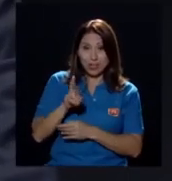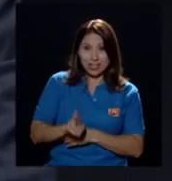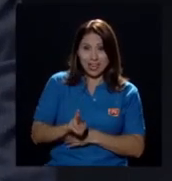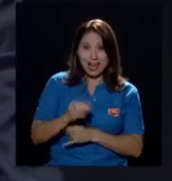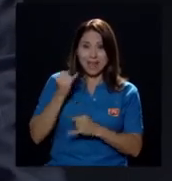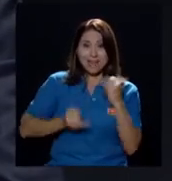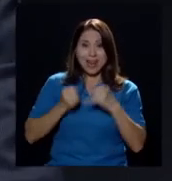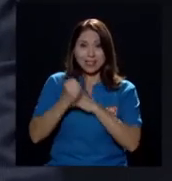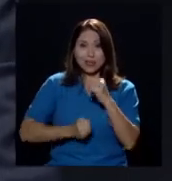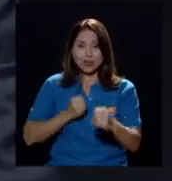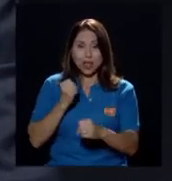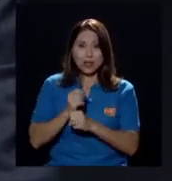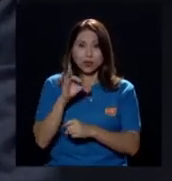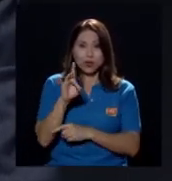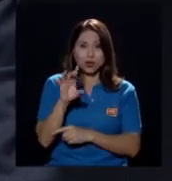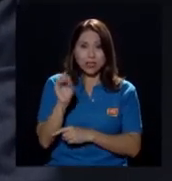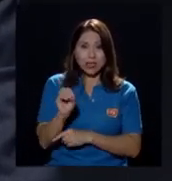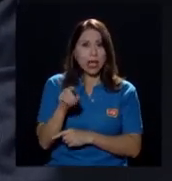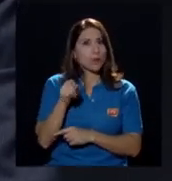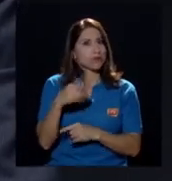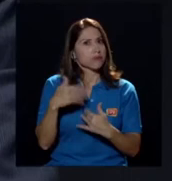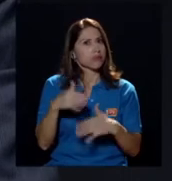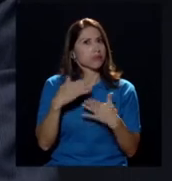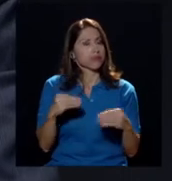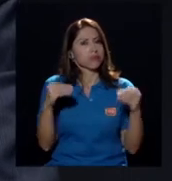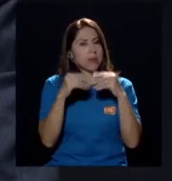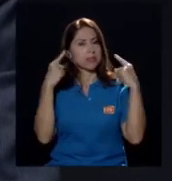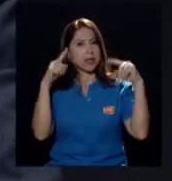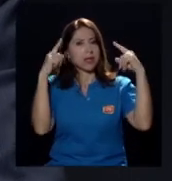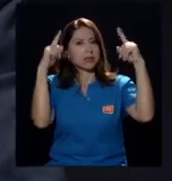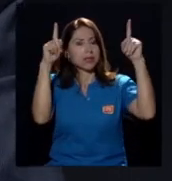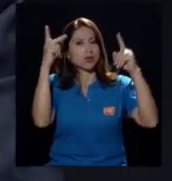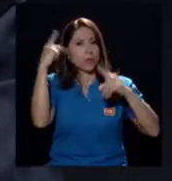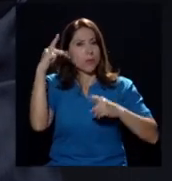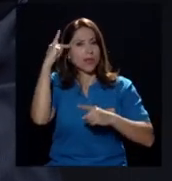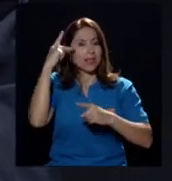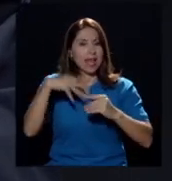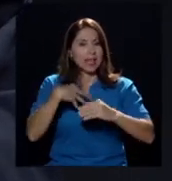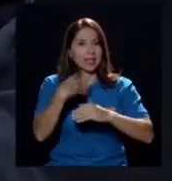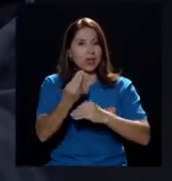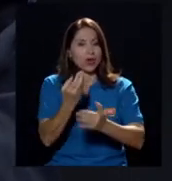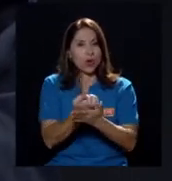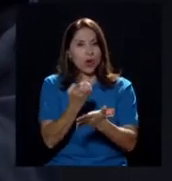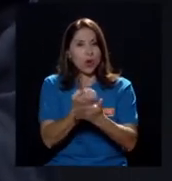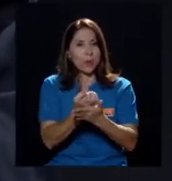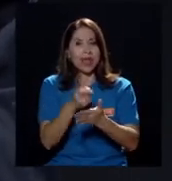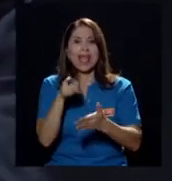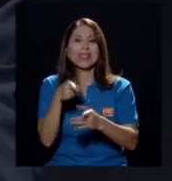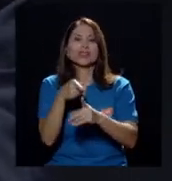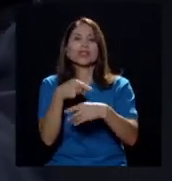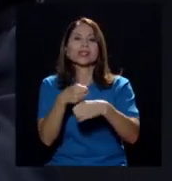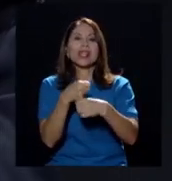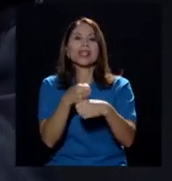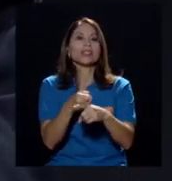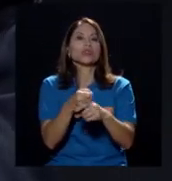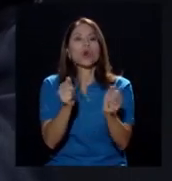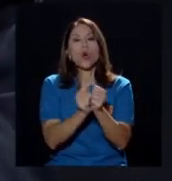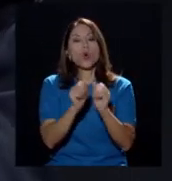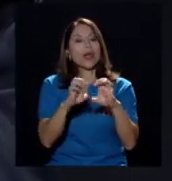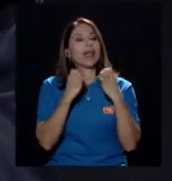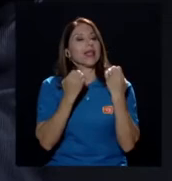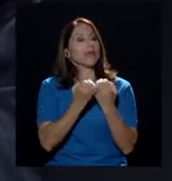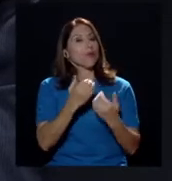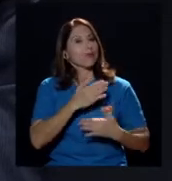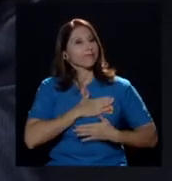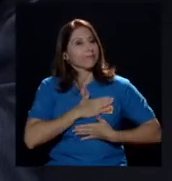mayores éxitos de nuestra política exterior y económica se realizó desde un equipo adoc en